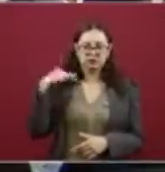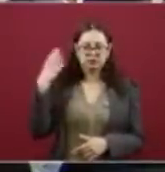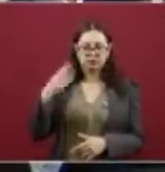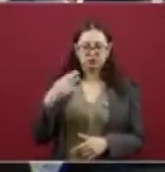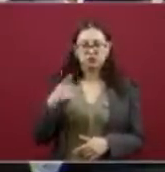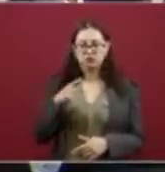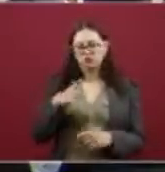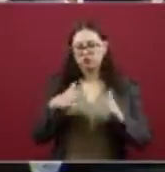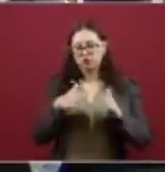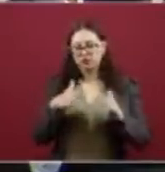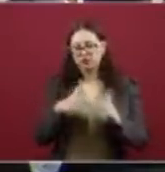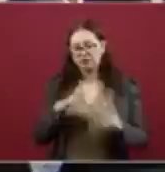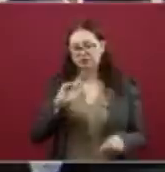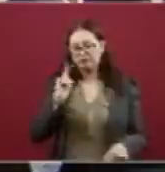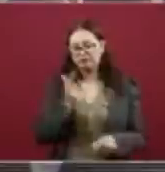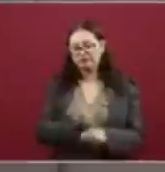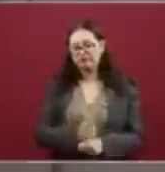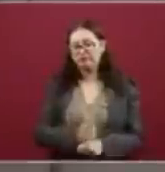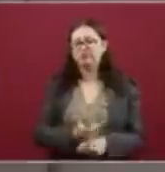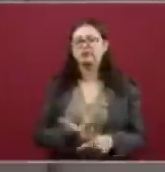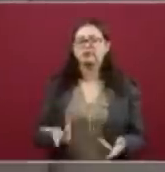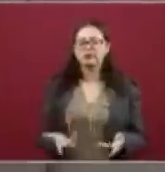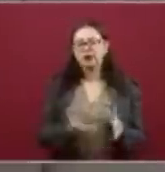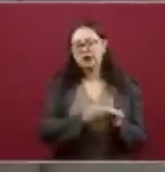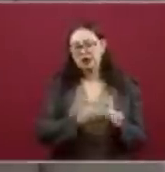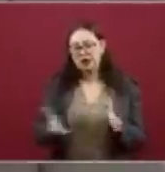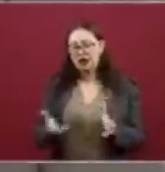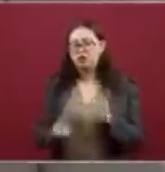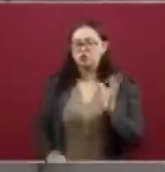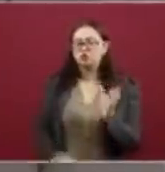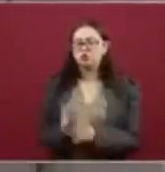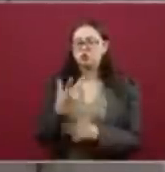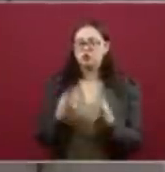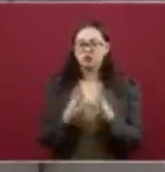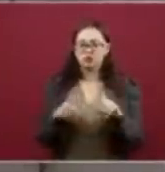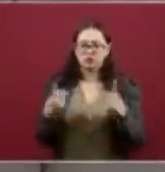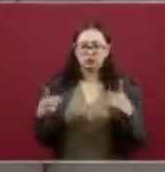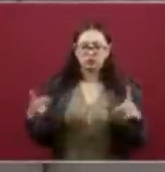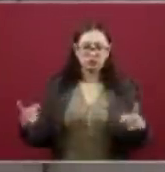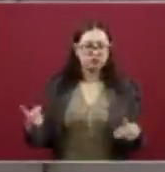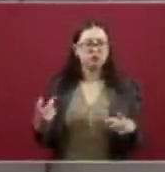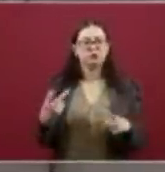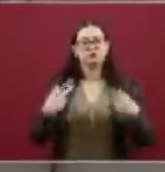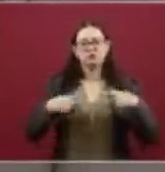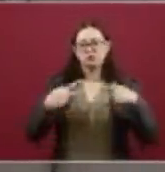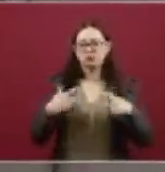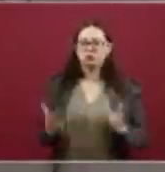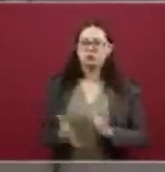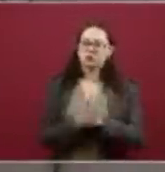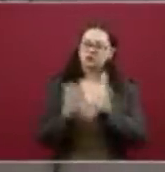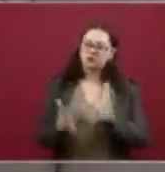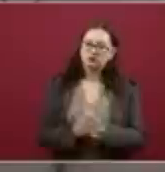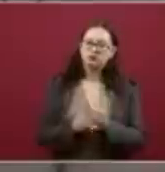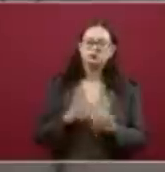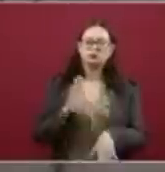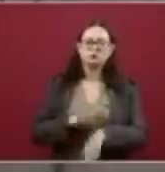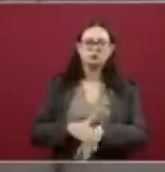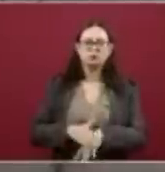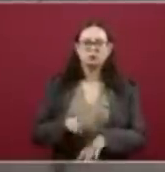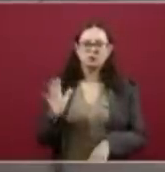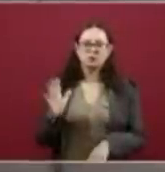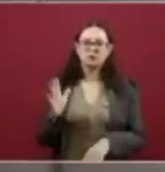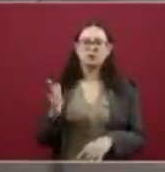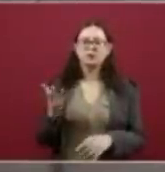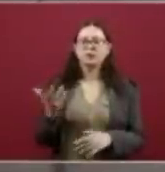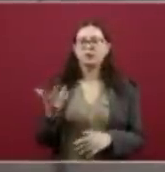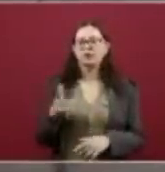mecanismo debe entrar en una nueva etapa de desarrollo con una participación más activa por parte del